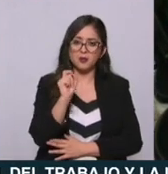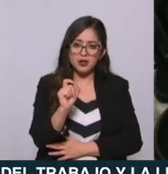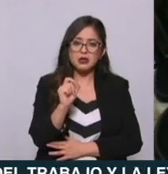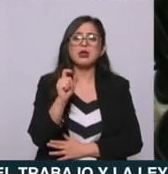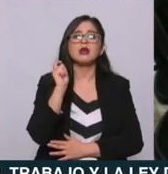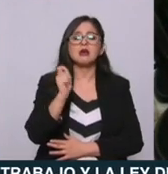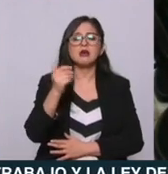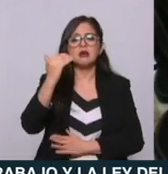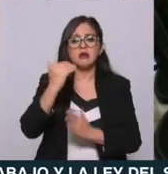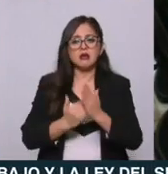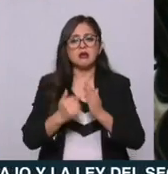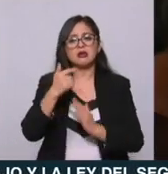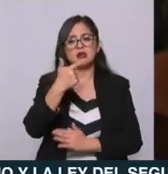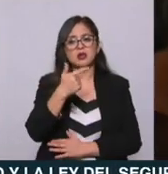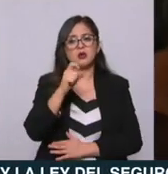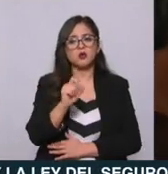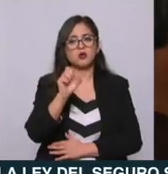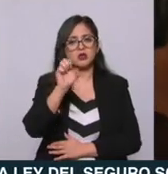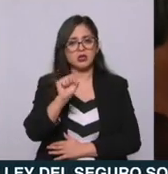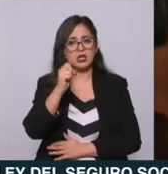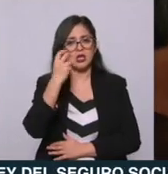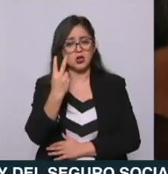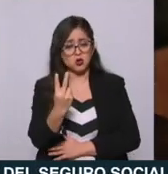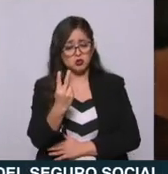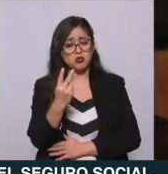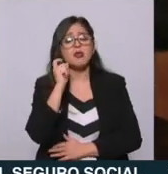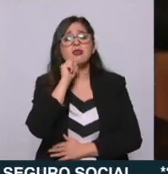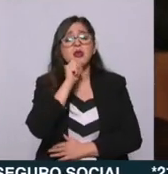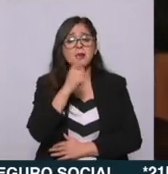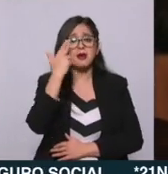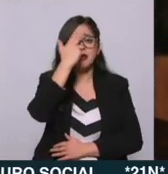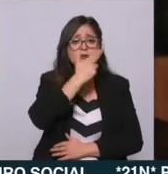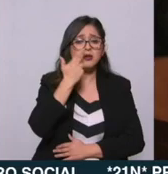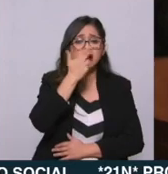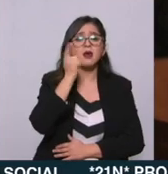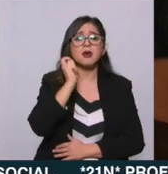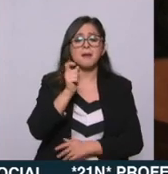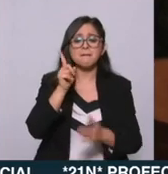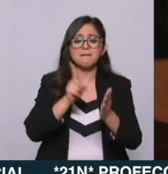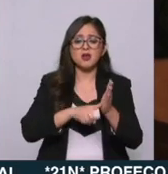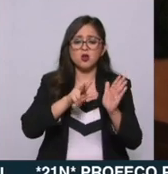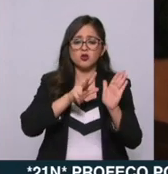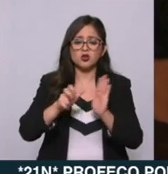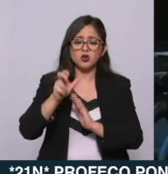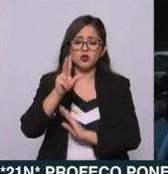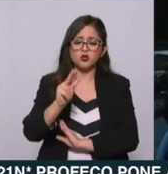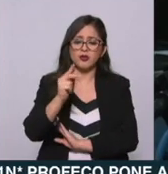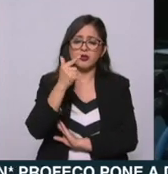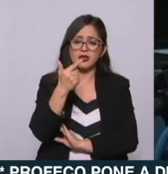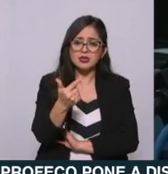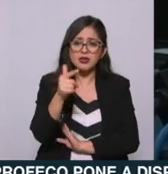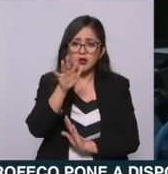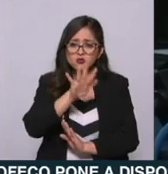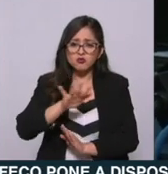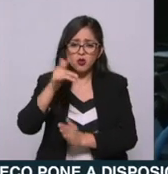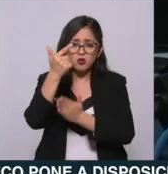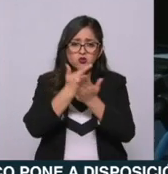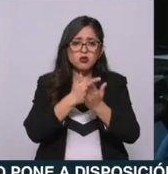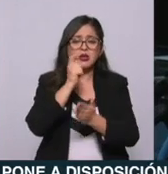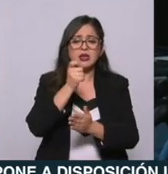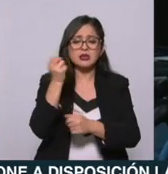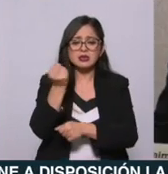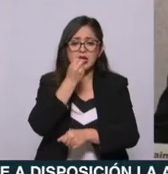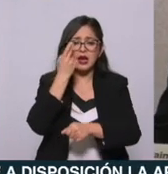es de 7.62. Sin embargo, se encontró una diferencia de 1.887 casos en las cifras que da el